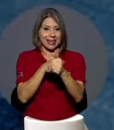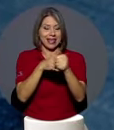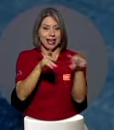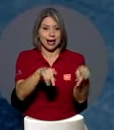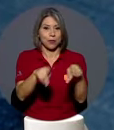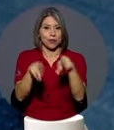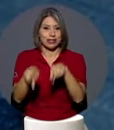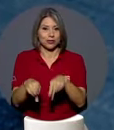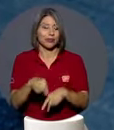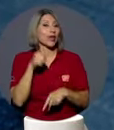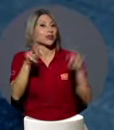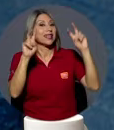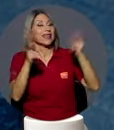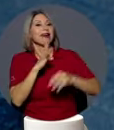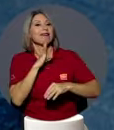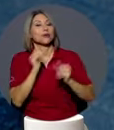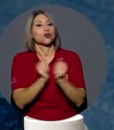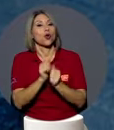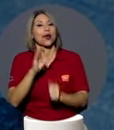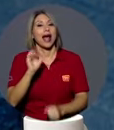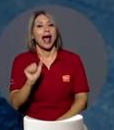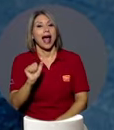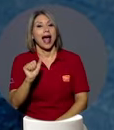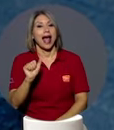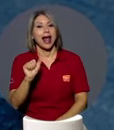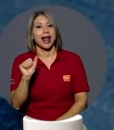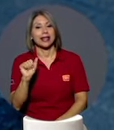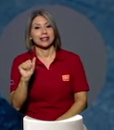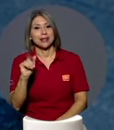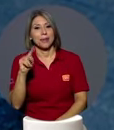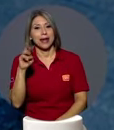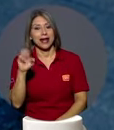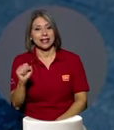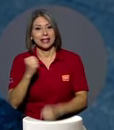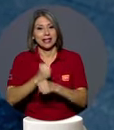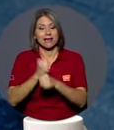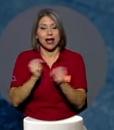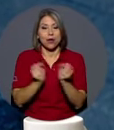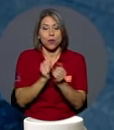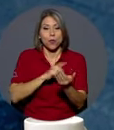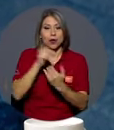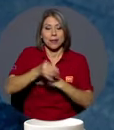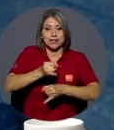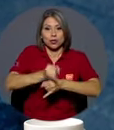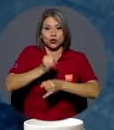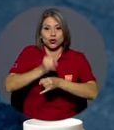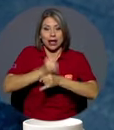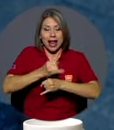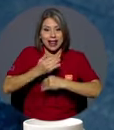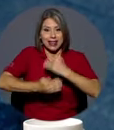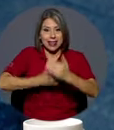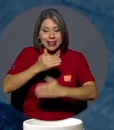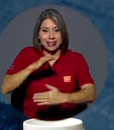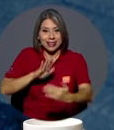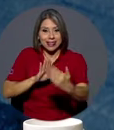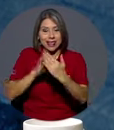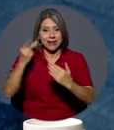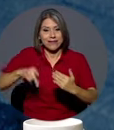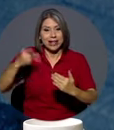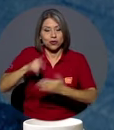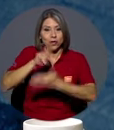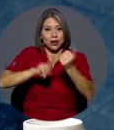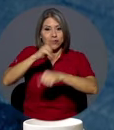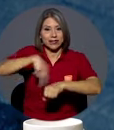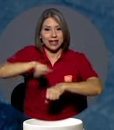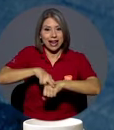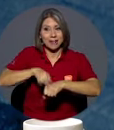población. Sobre ese tema conversamos con Alice Brenes, quien trabaja en el Programa Institucional de Gestión del Riesgo de la Universidad Nacional. Para ella, los